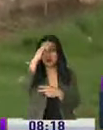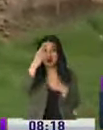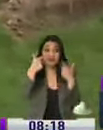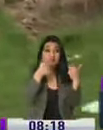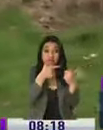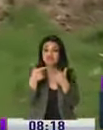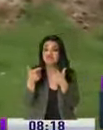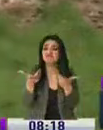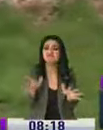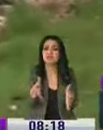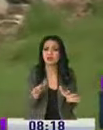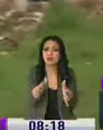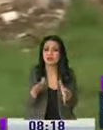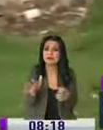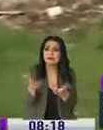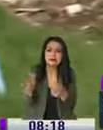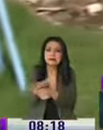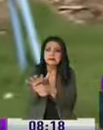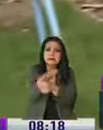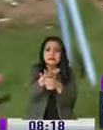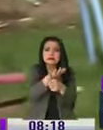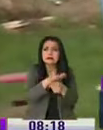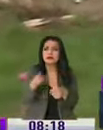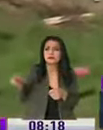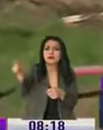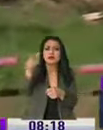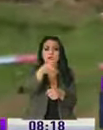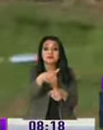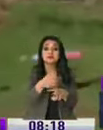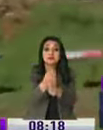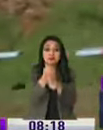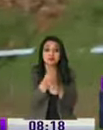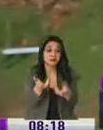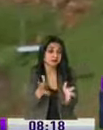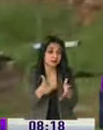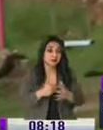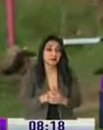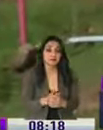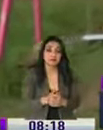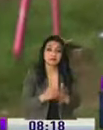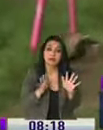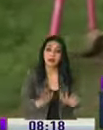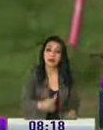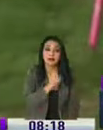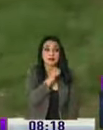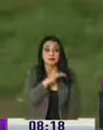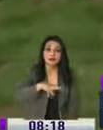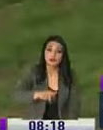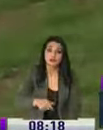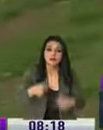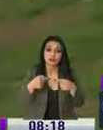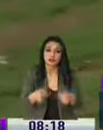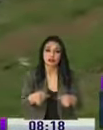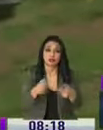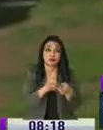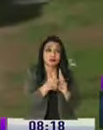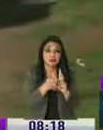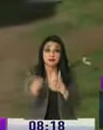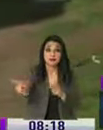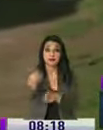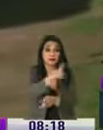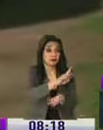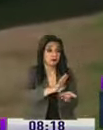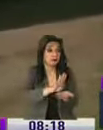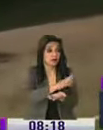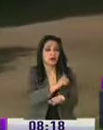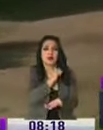abasto para tener aquí a nosotros seguridad. Y son los asaltos continuamente, tanto a los vecinos de todas las